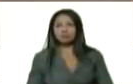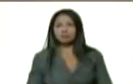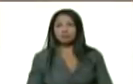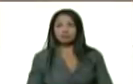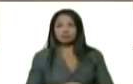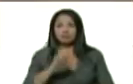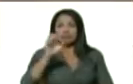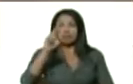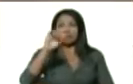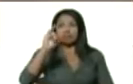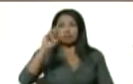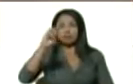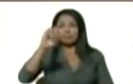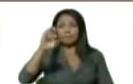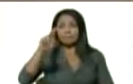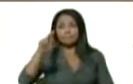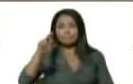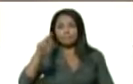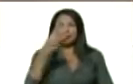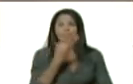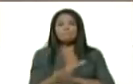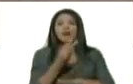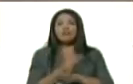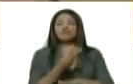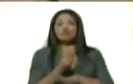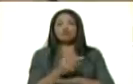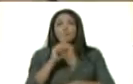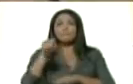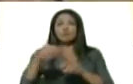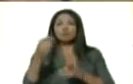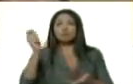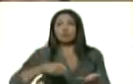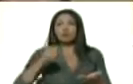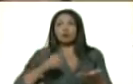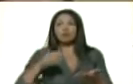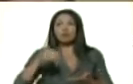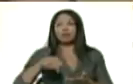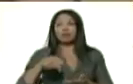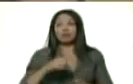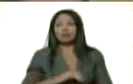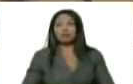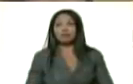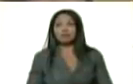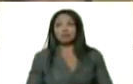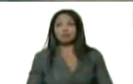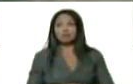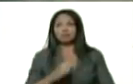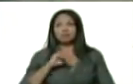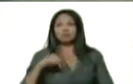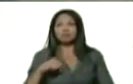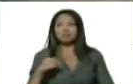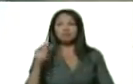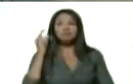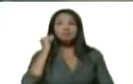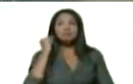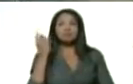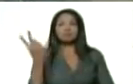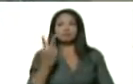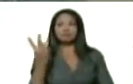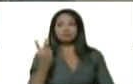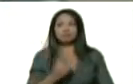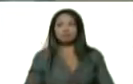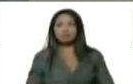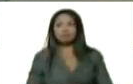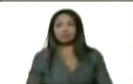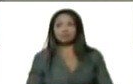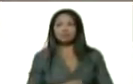Erimar de Maturín, próxima abogada de la República, y nuestra gran Jennifer Naguará. Jennifer,